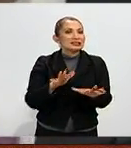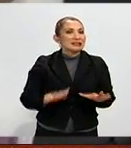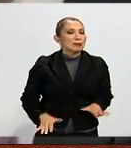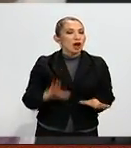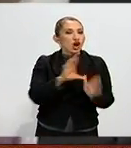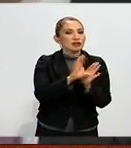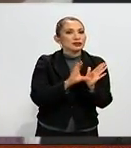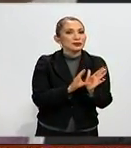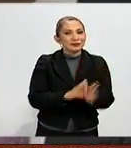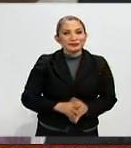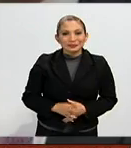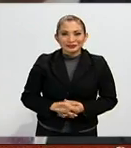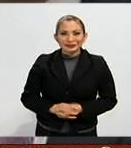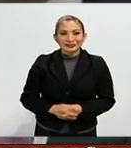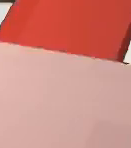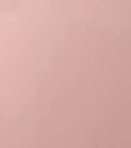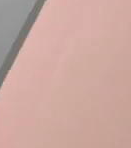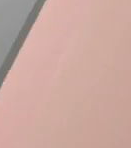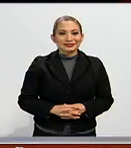Asamblea Constituyente.